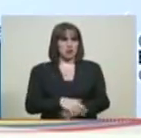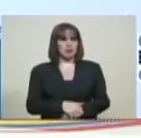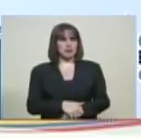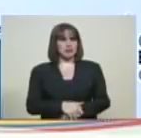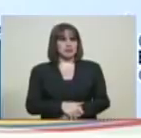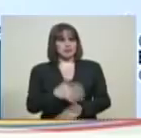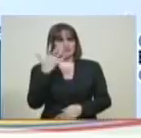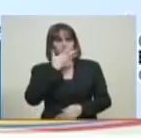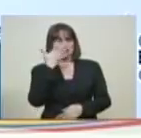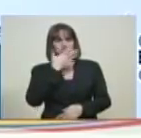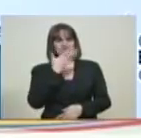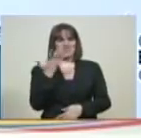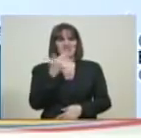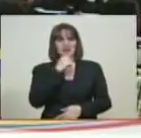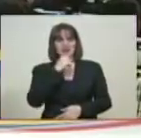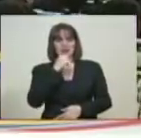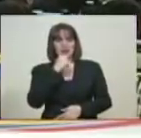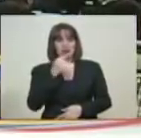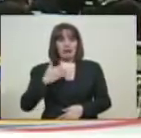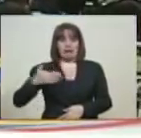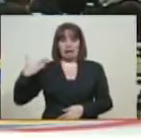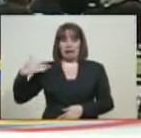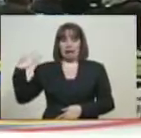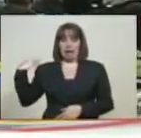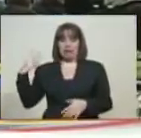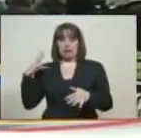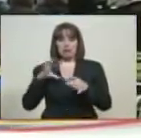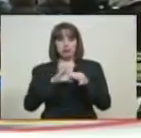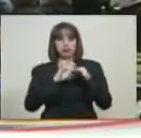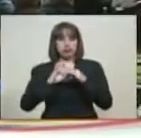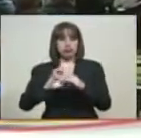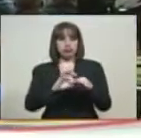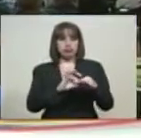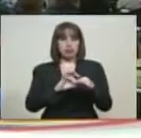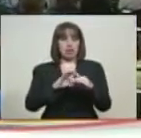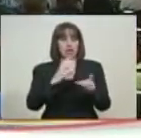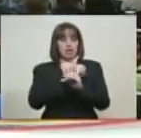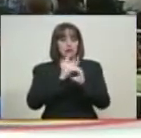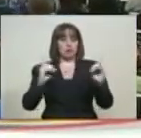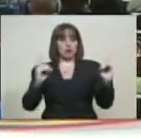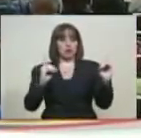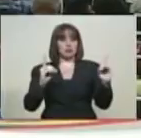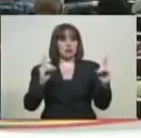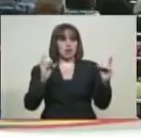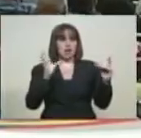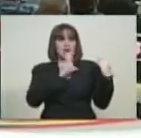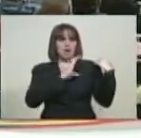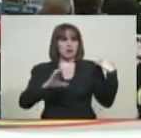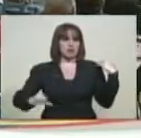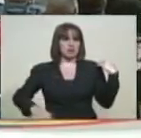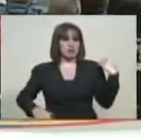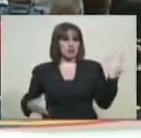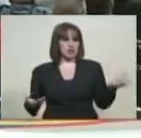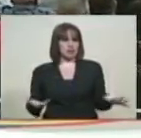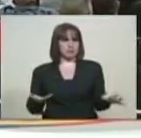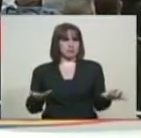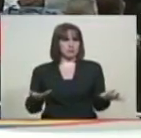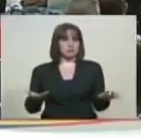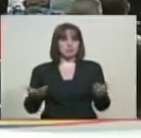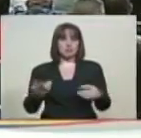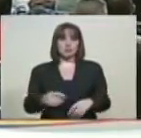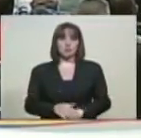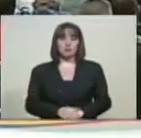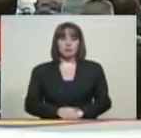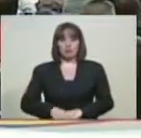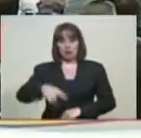de ningún pasado o ningún presente vinculado a la democracia cristiana de mi parte pero sin lugar a dudas con